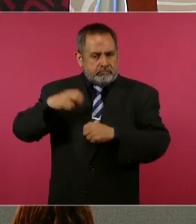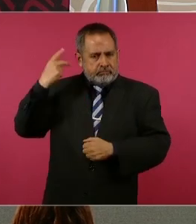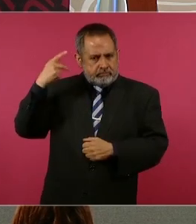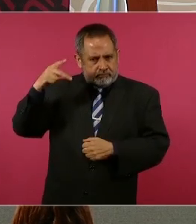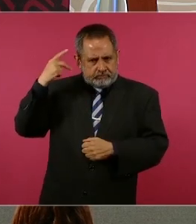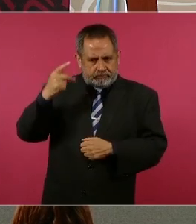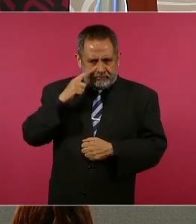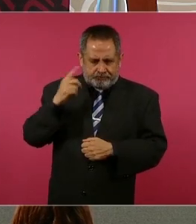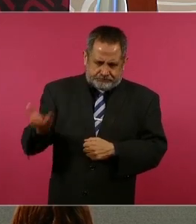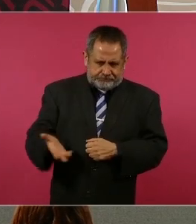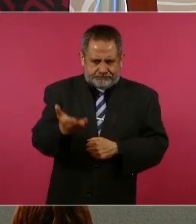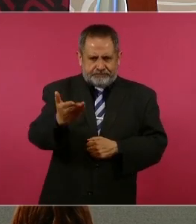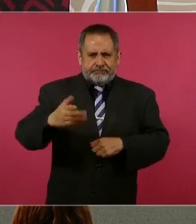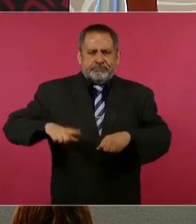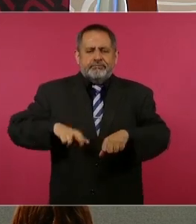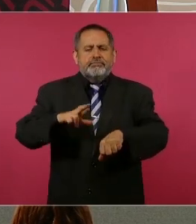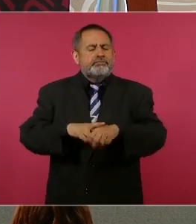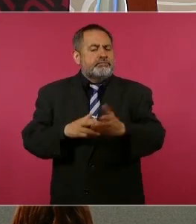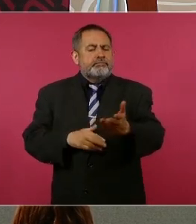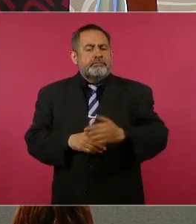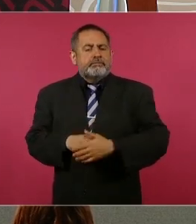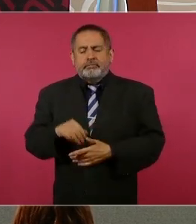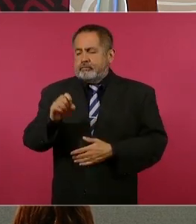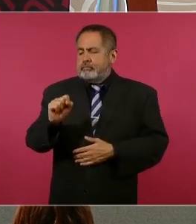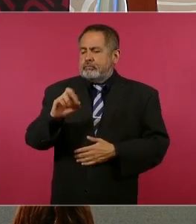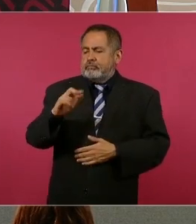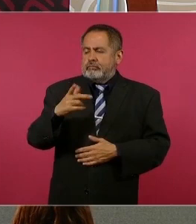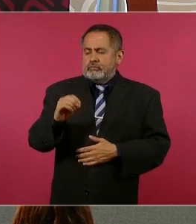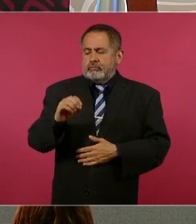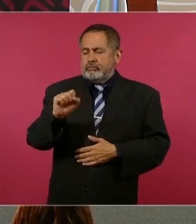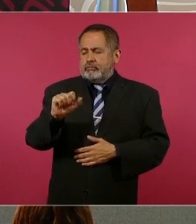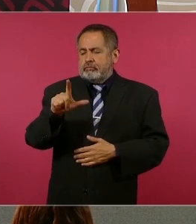comité. Adelante, gobernador Sergio Salomón.